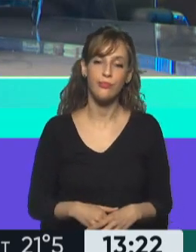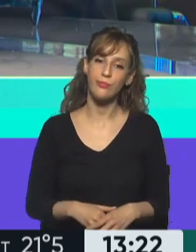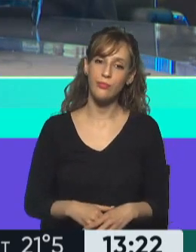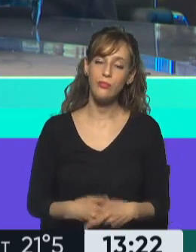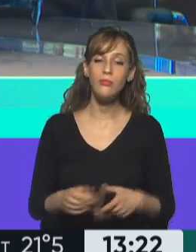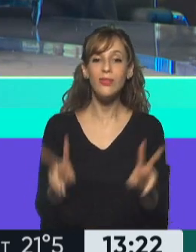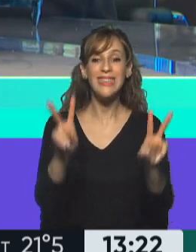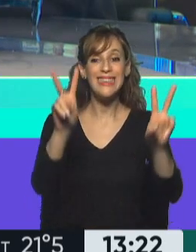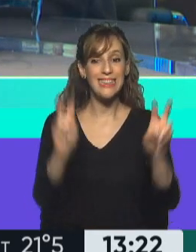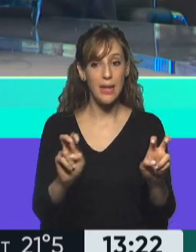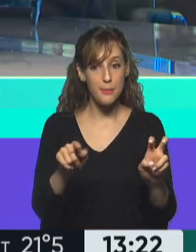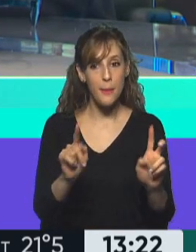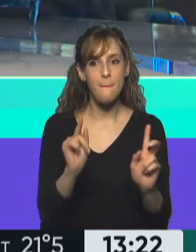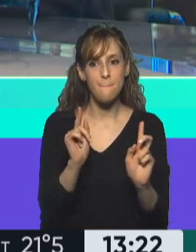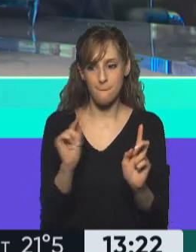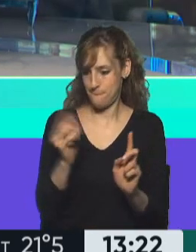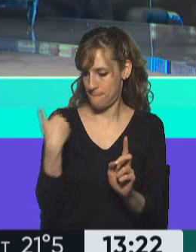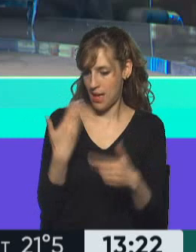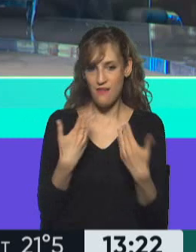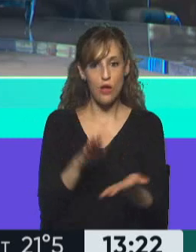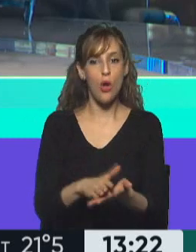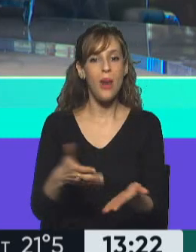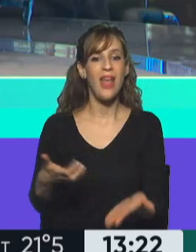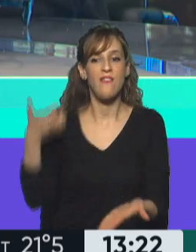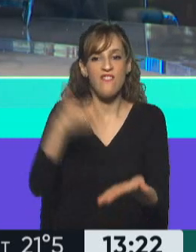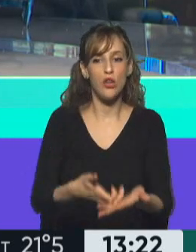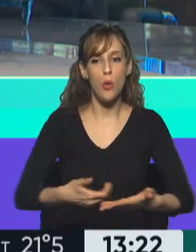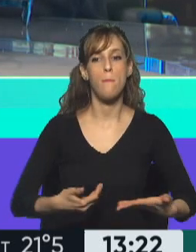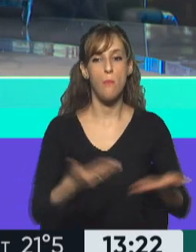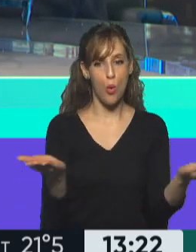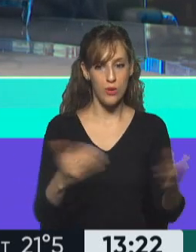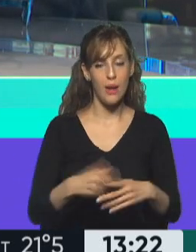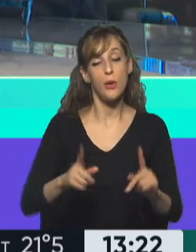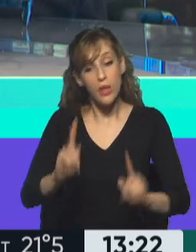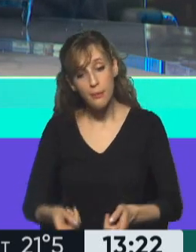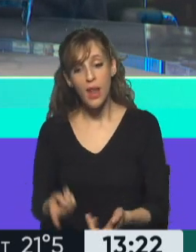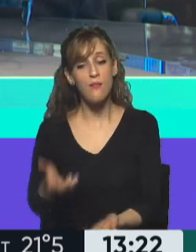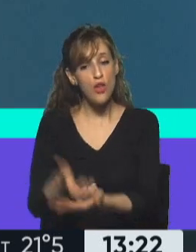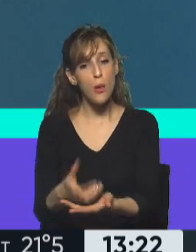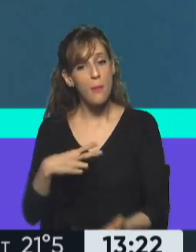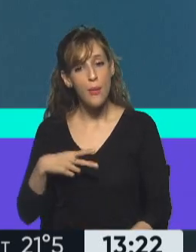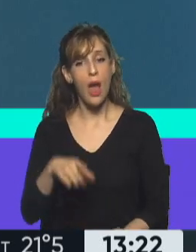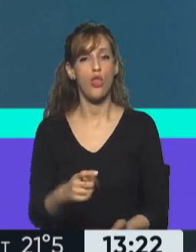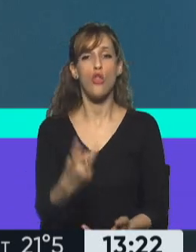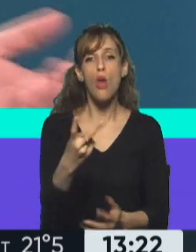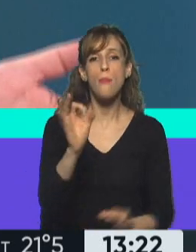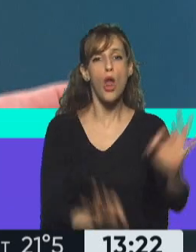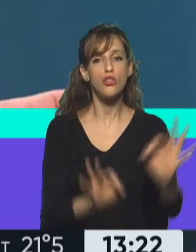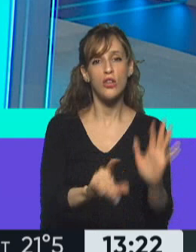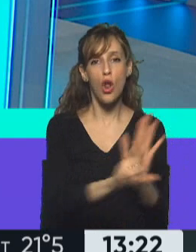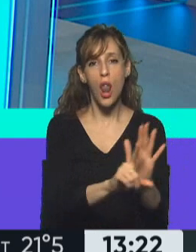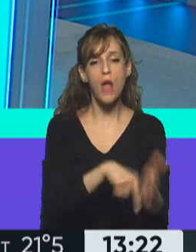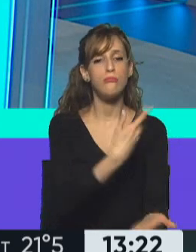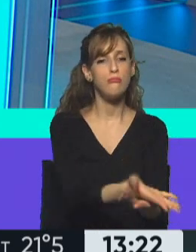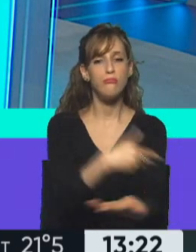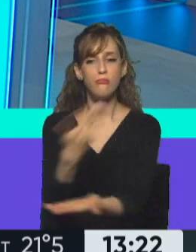este tema, estábamos hablando de inversión pública, ¿no? Pero hicimos un montón para la inversión privada también. Los dos proyectos de ley a los que se hizo